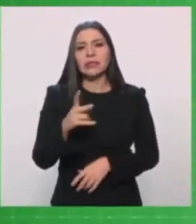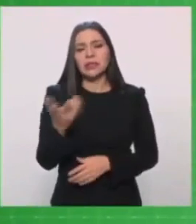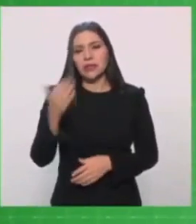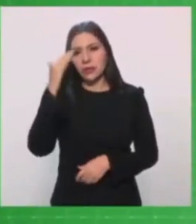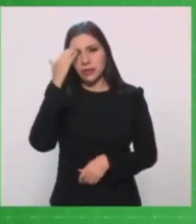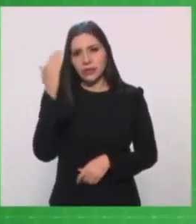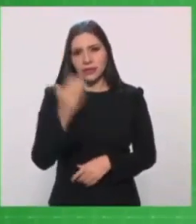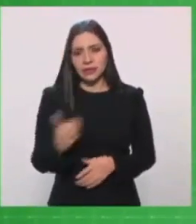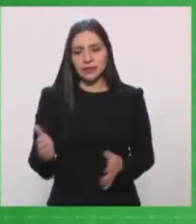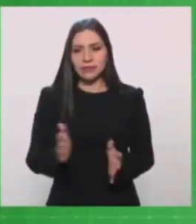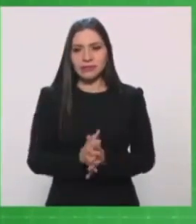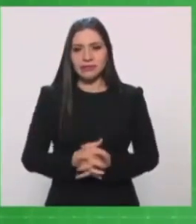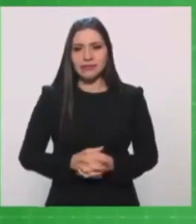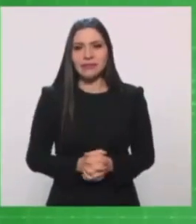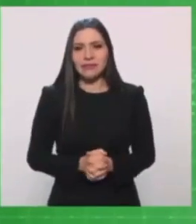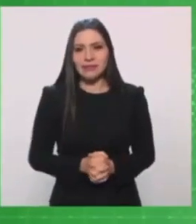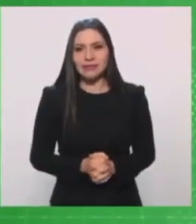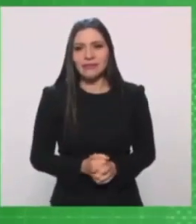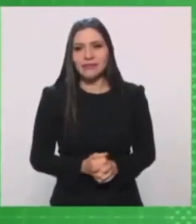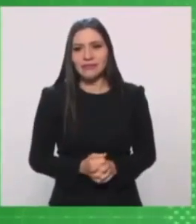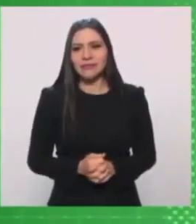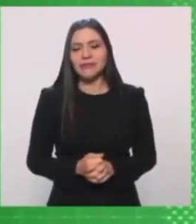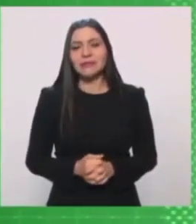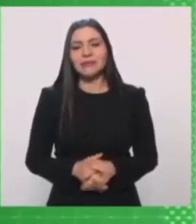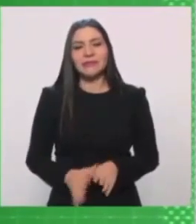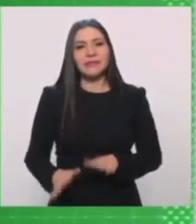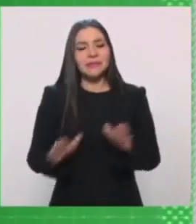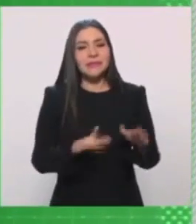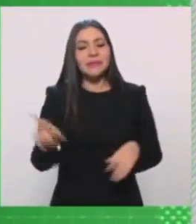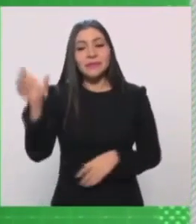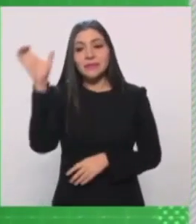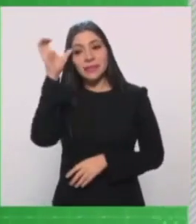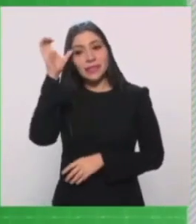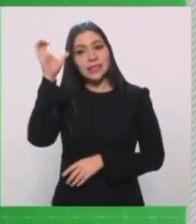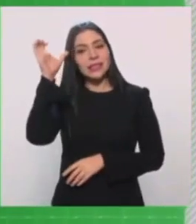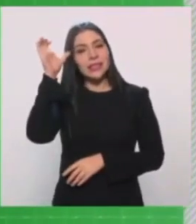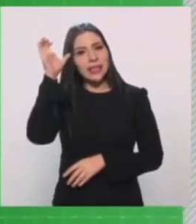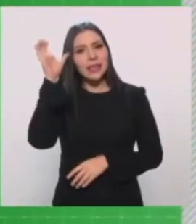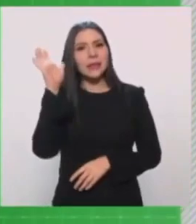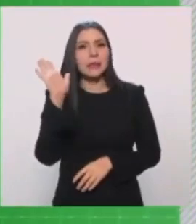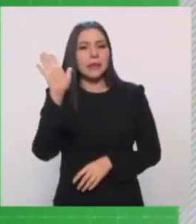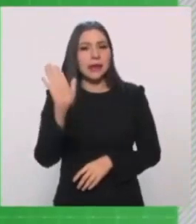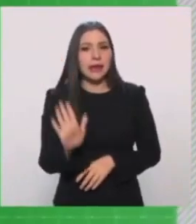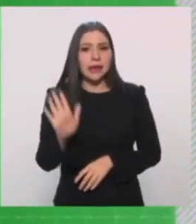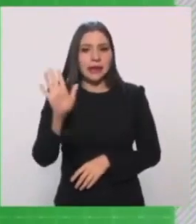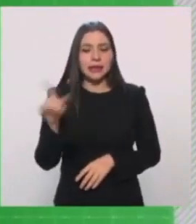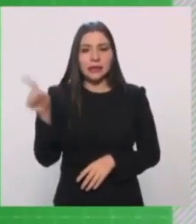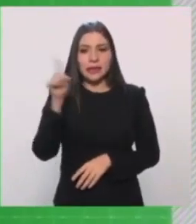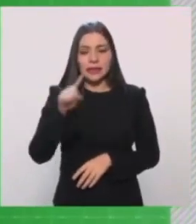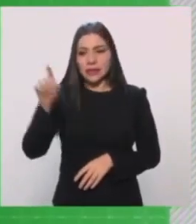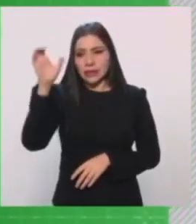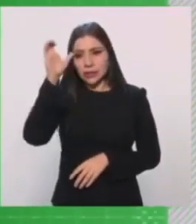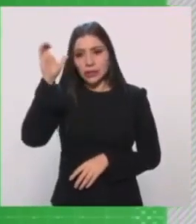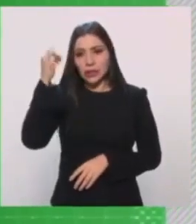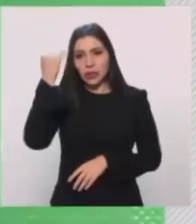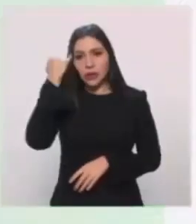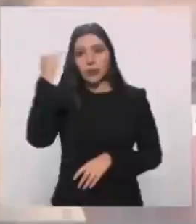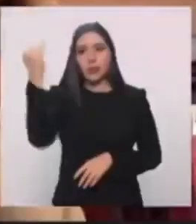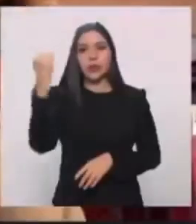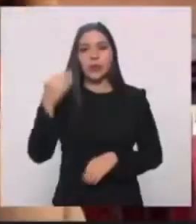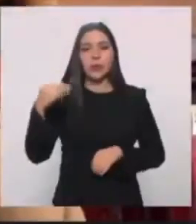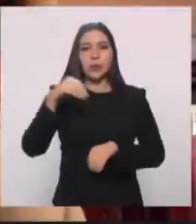Sí, ¿verdad que sí? Y en China, al parecer son los chinos los inventores del